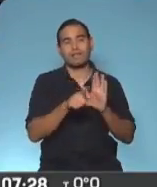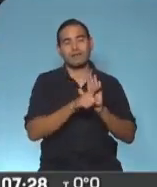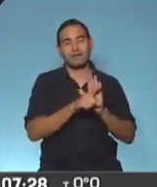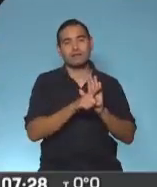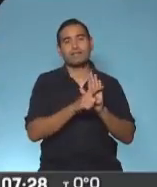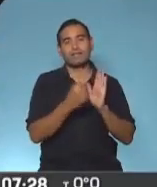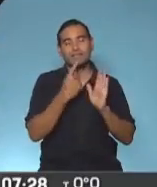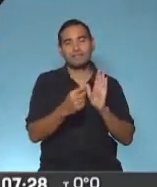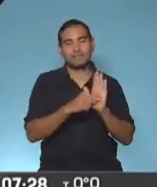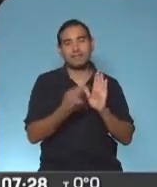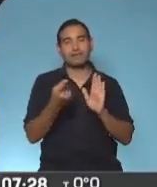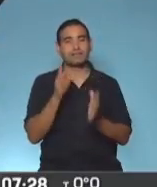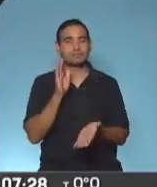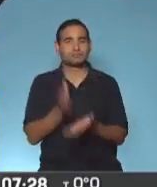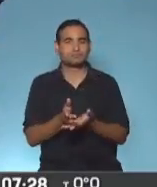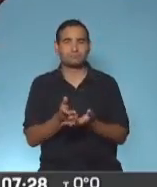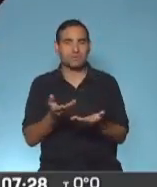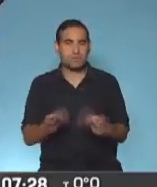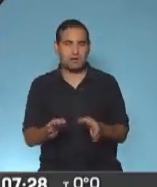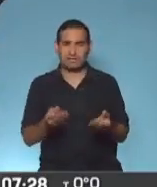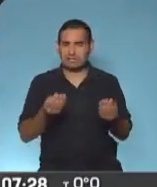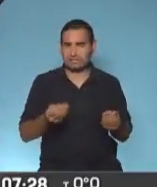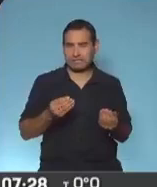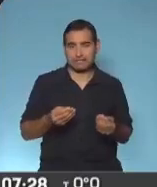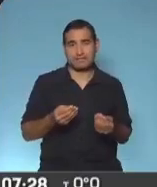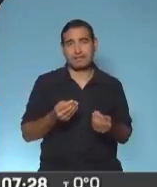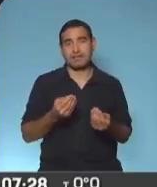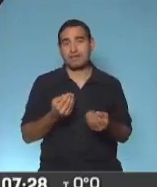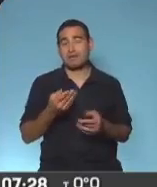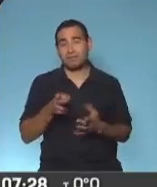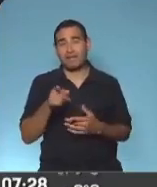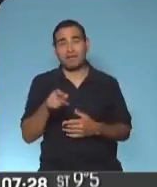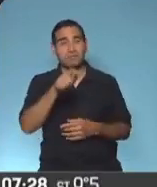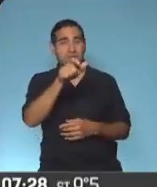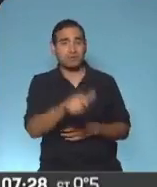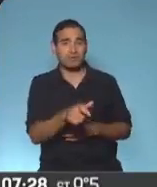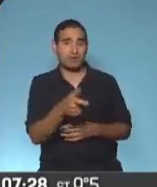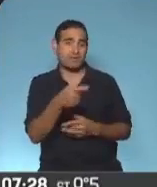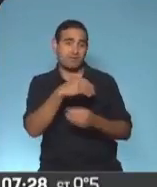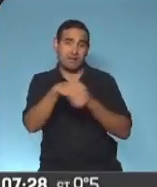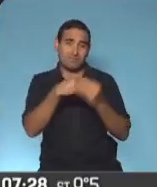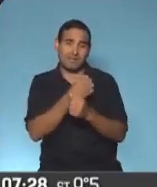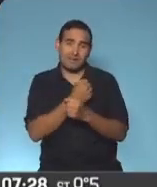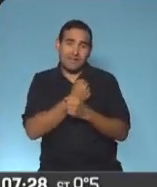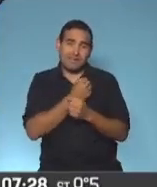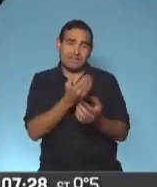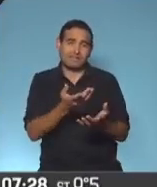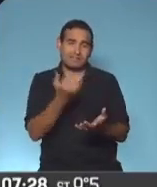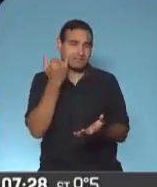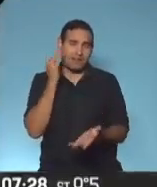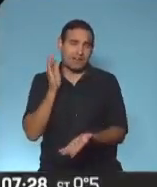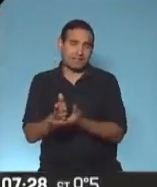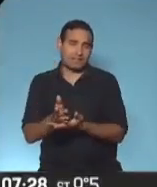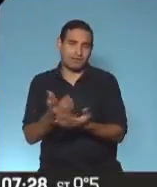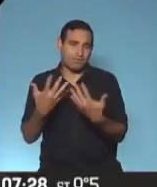como la pena natural. ¿Qué es la pena natural? Bueno, que haya causado la muerte de un pariente muy querido. Con eso es suficiente castigo. Ahora,